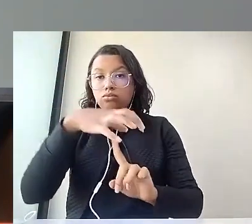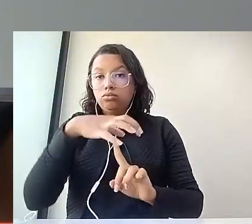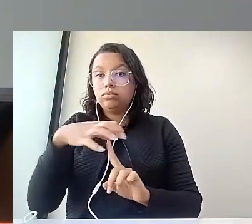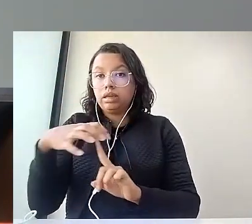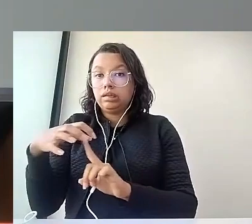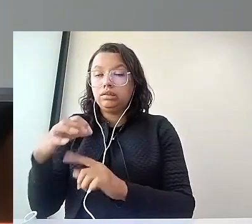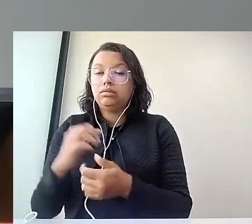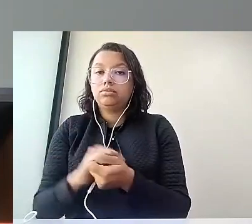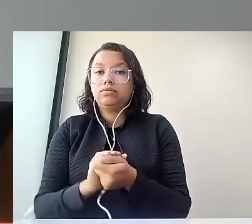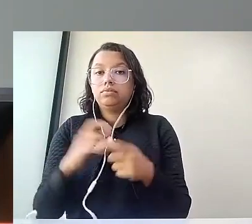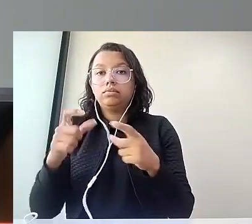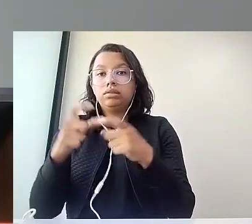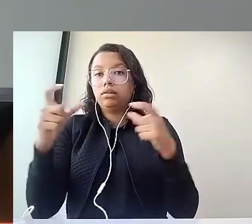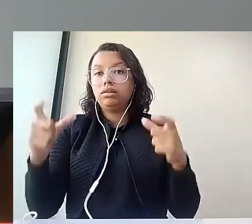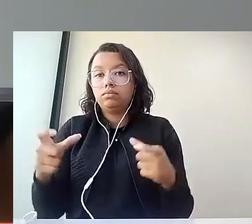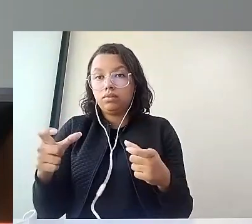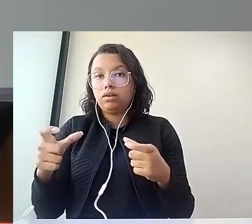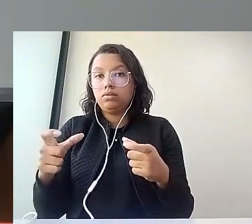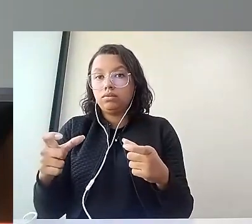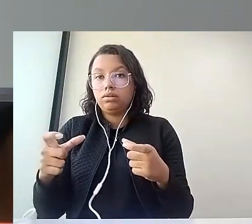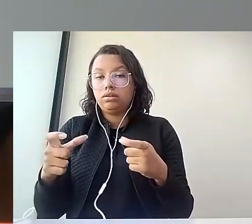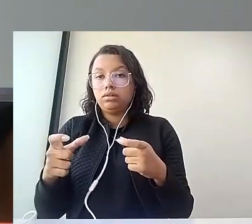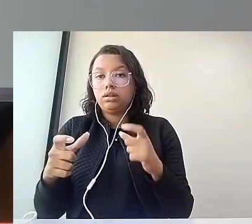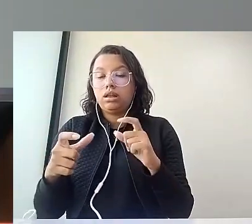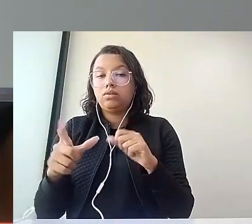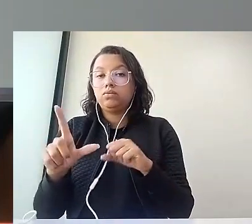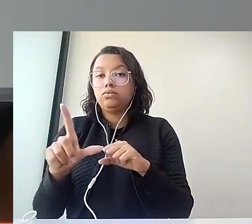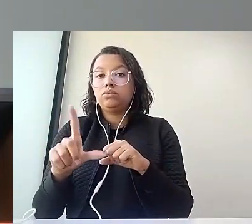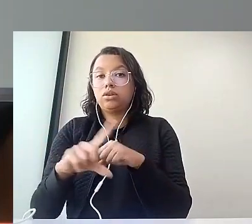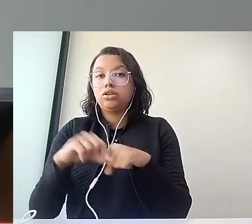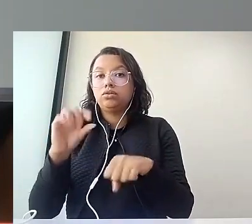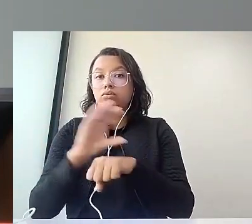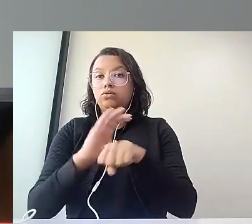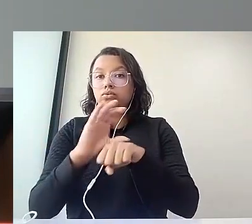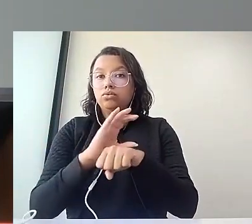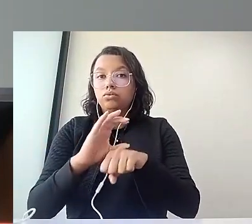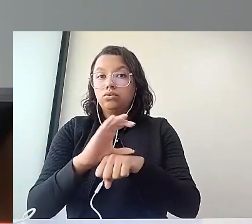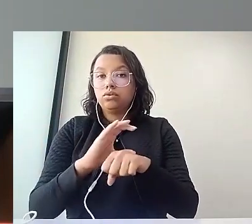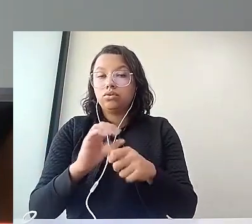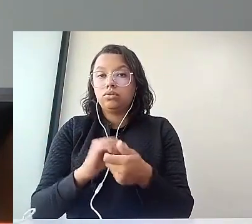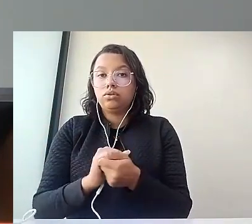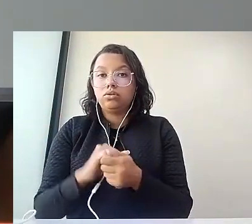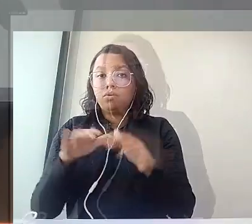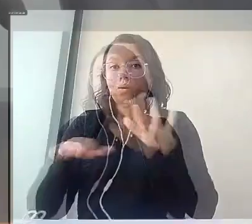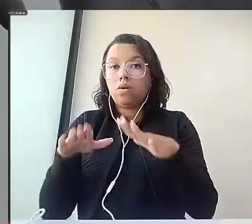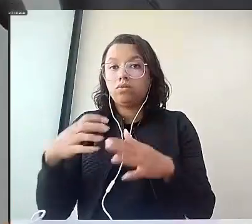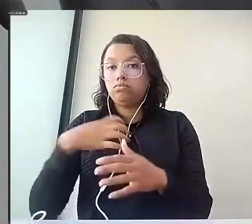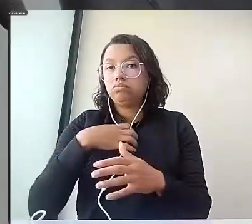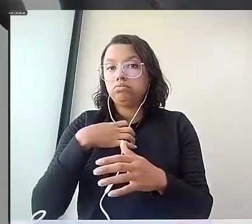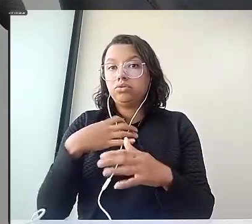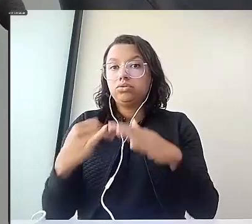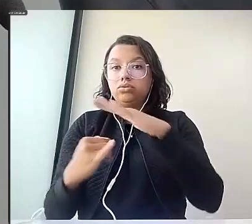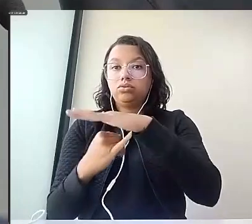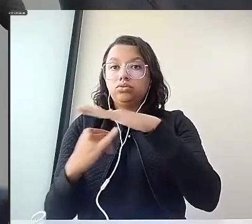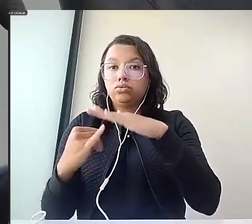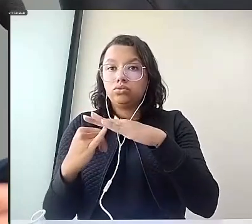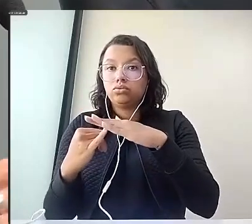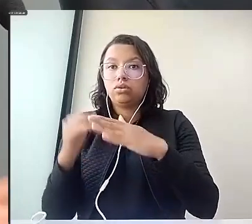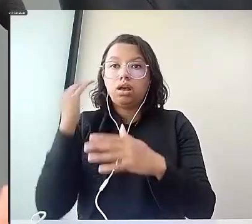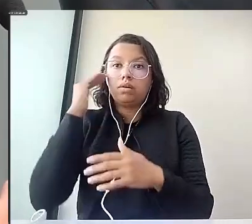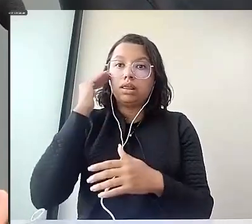En la mayoría de nuestras constituciones, cualquiera que sea su forma institucional, su orientación